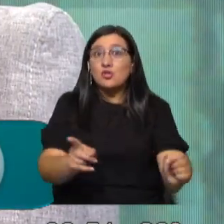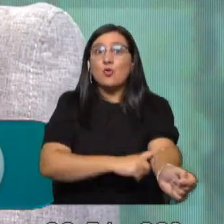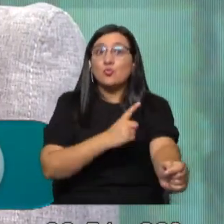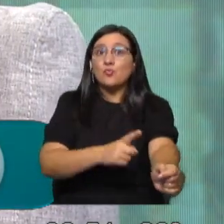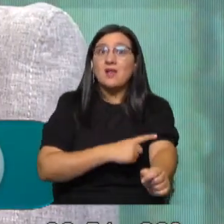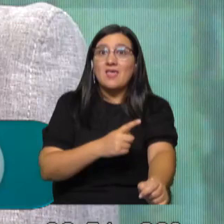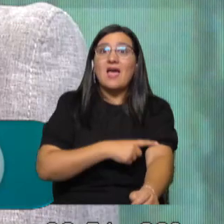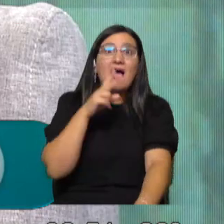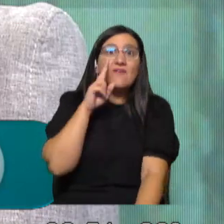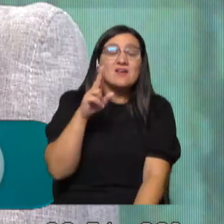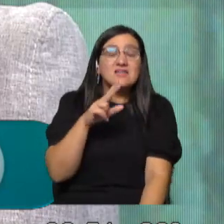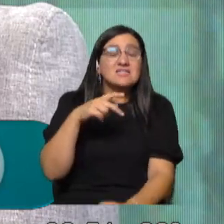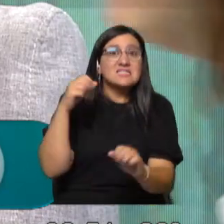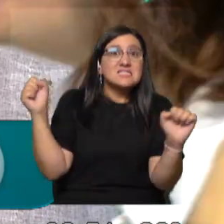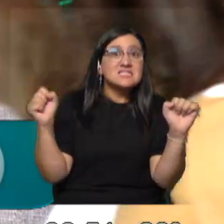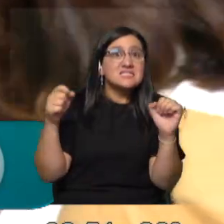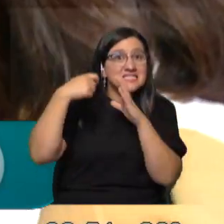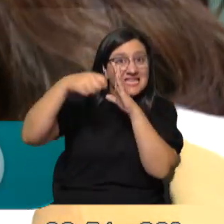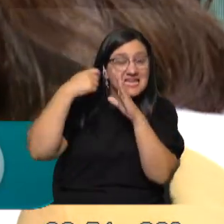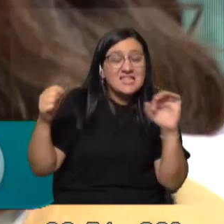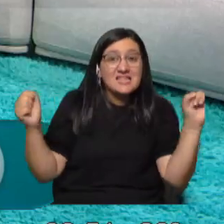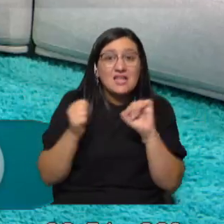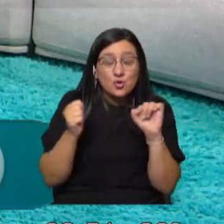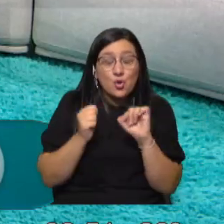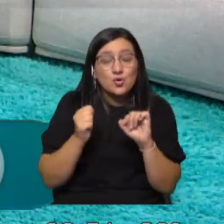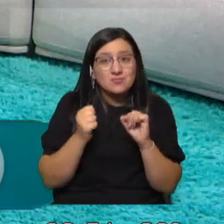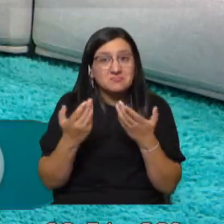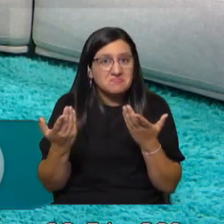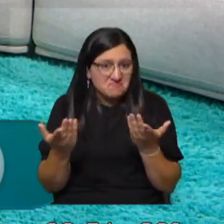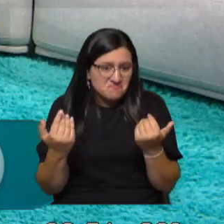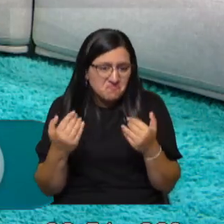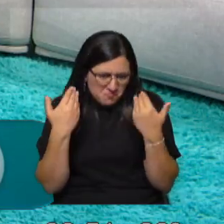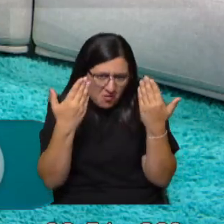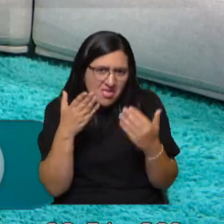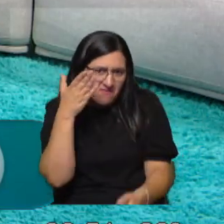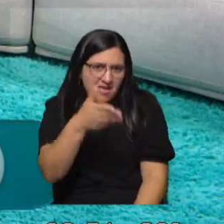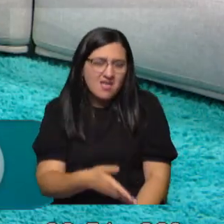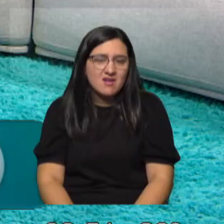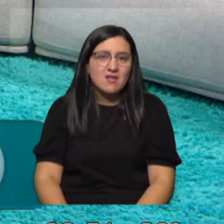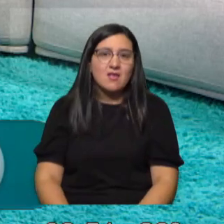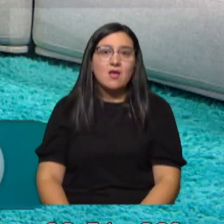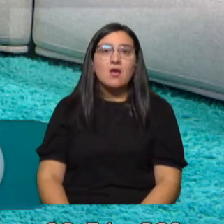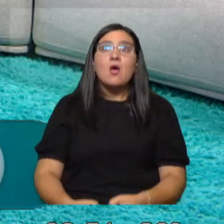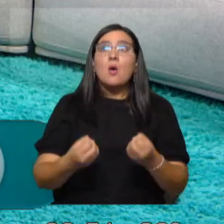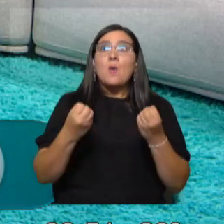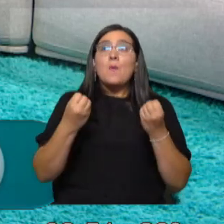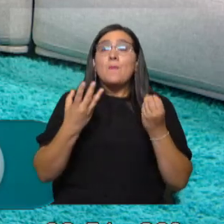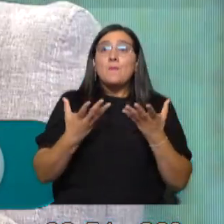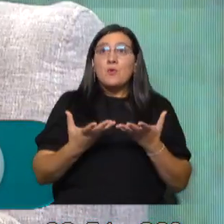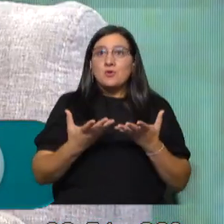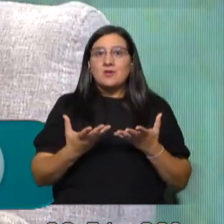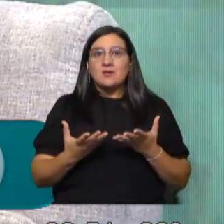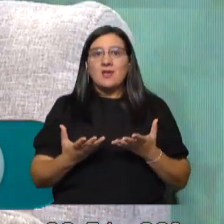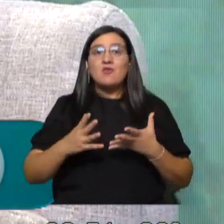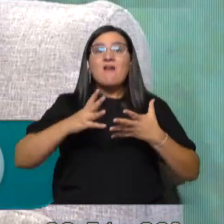cine de género, de cine de terror. Claro, pero... No, no, pero es que es verdad. Hay una